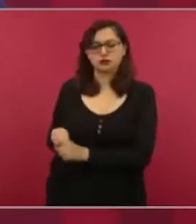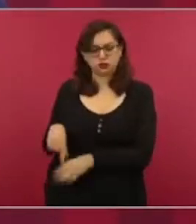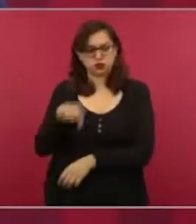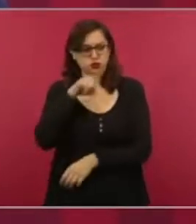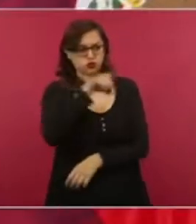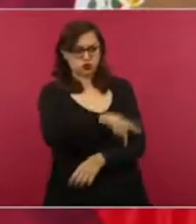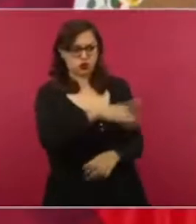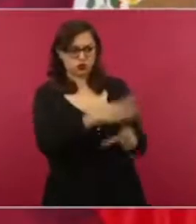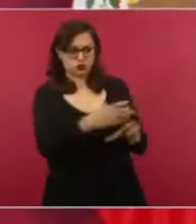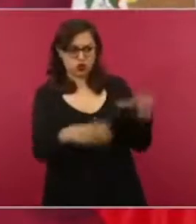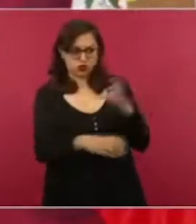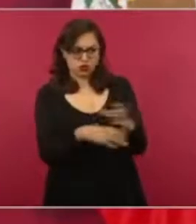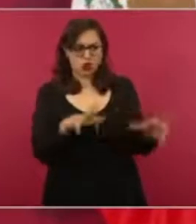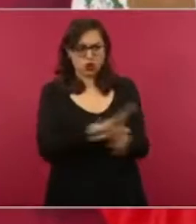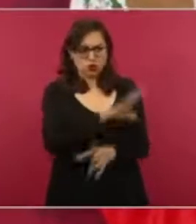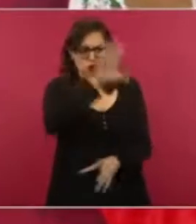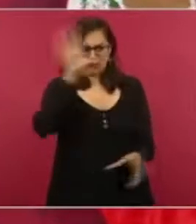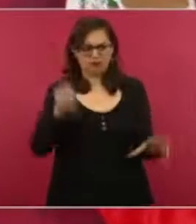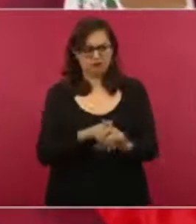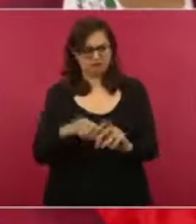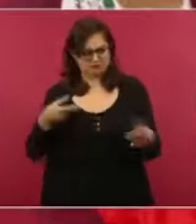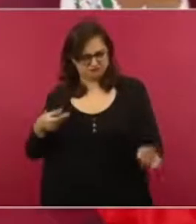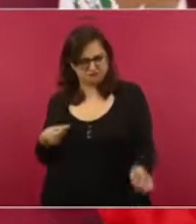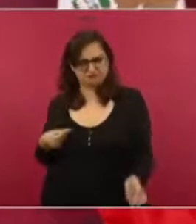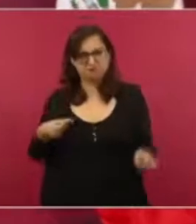me iba yo a rayar.